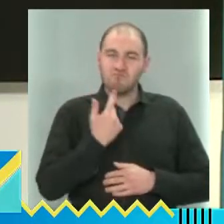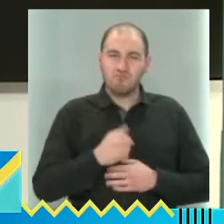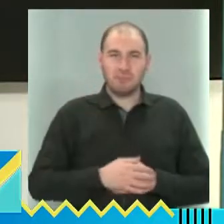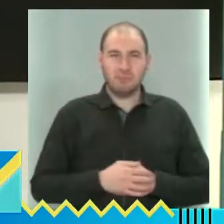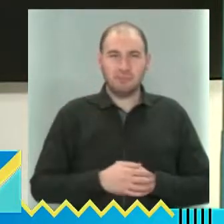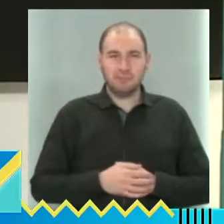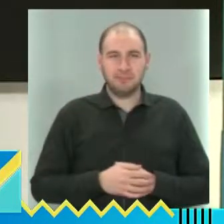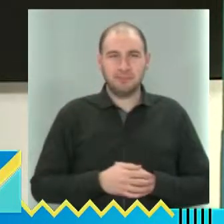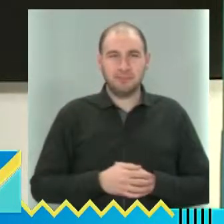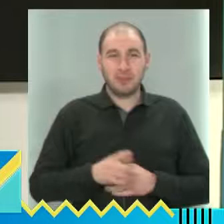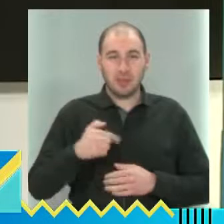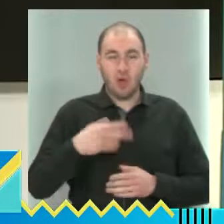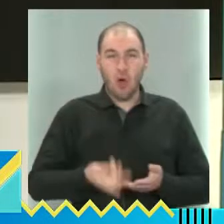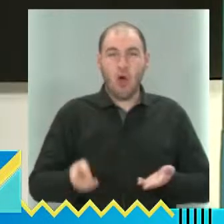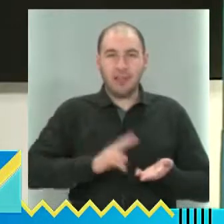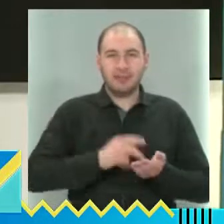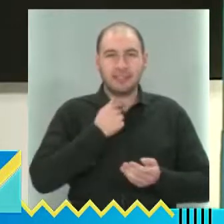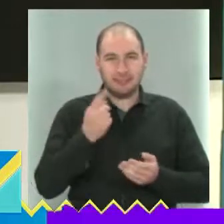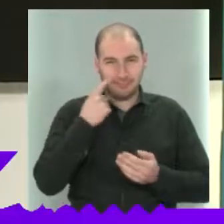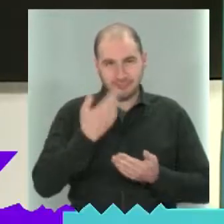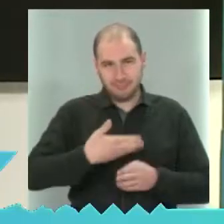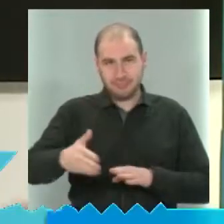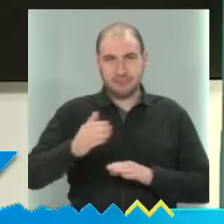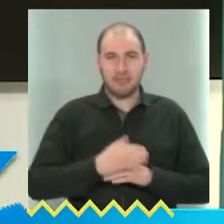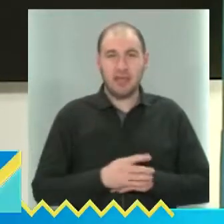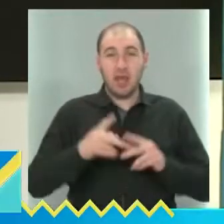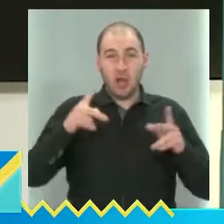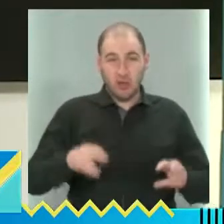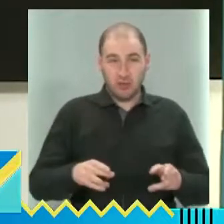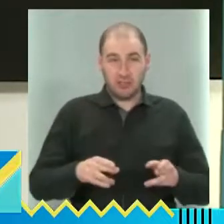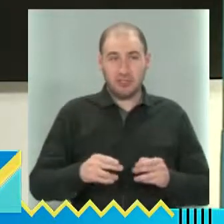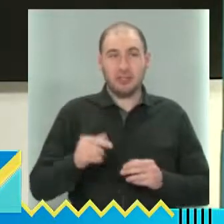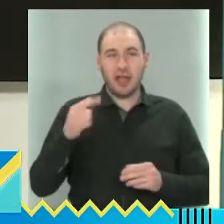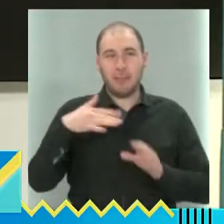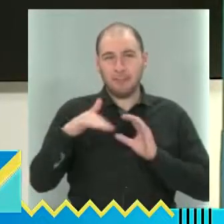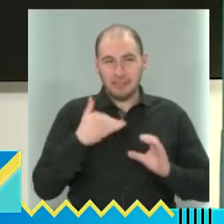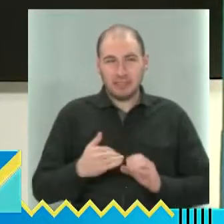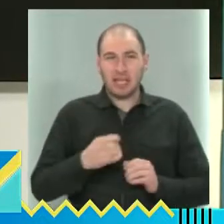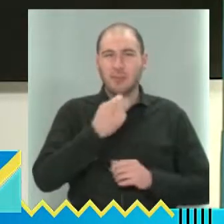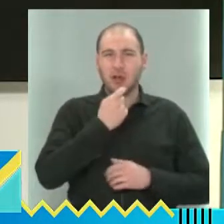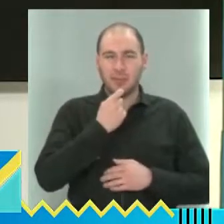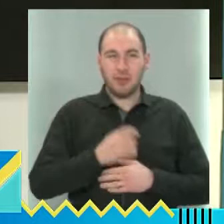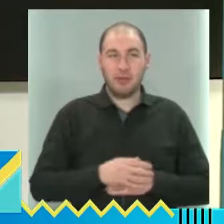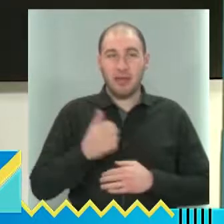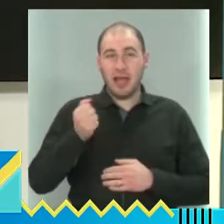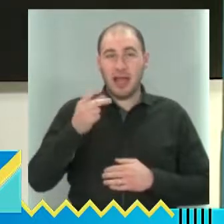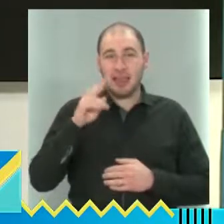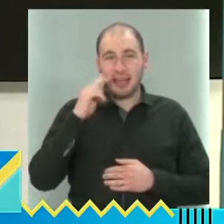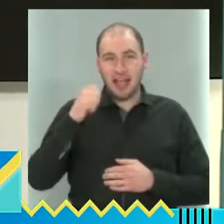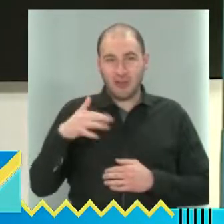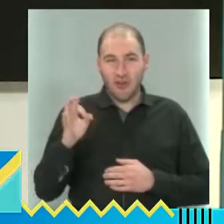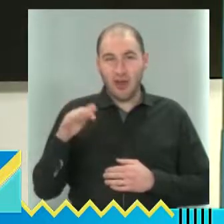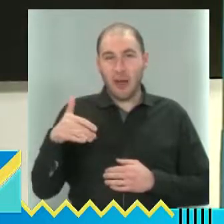mucho hacer y que queríamos volver a revivirlos, ¿sí? En el corte recibimos algunos mensajes, por ejemplo, Adriano